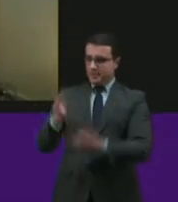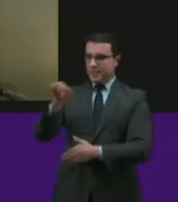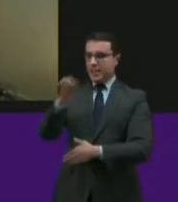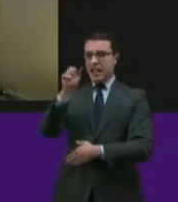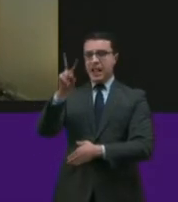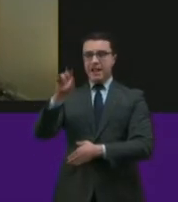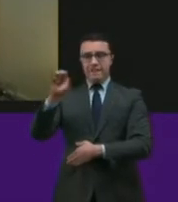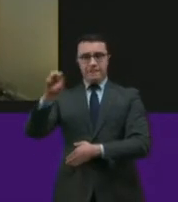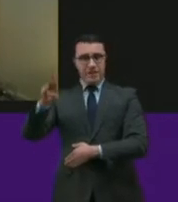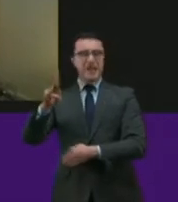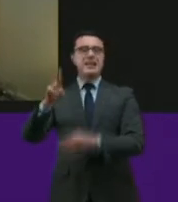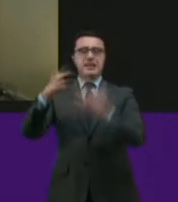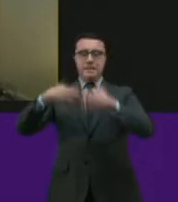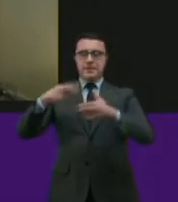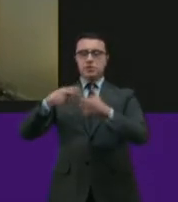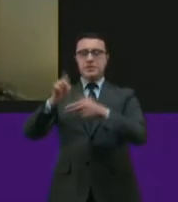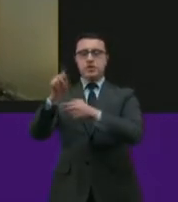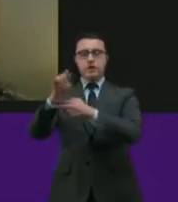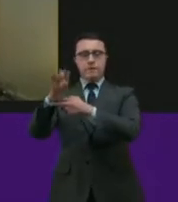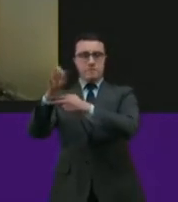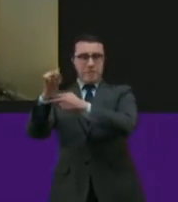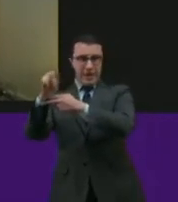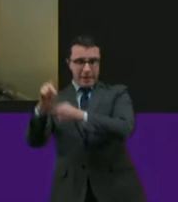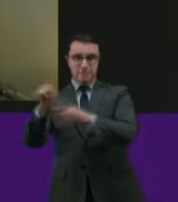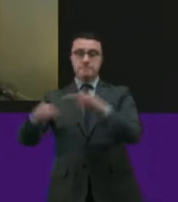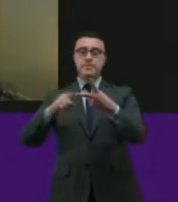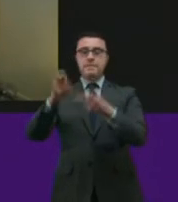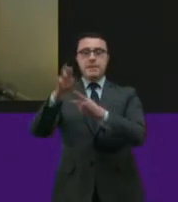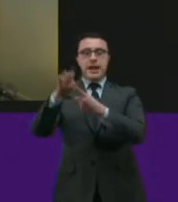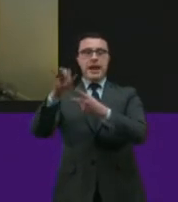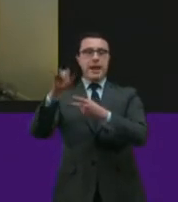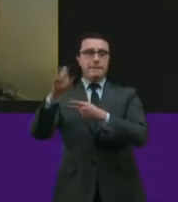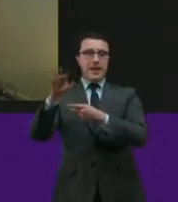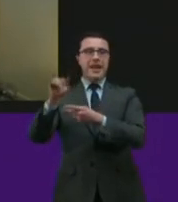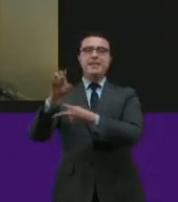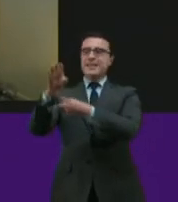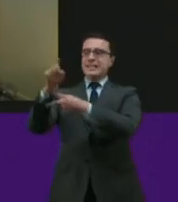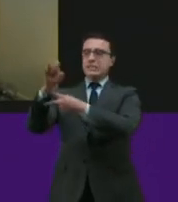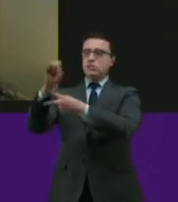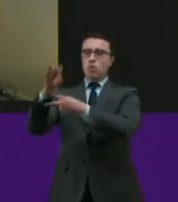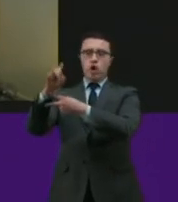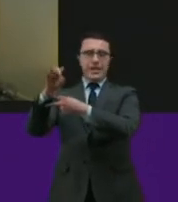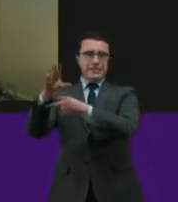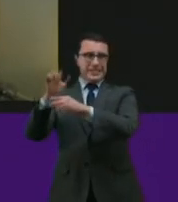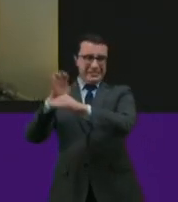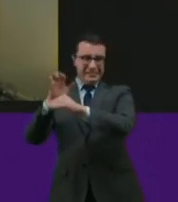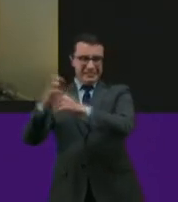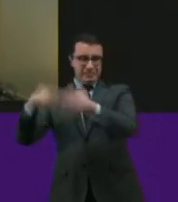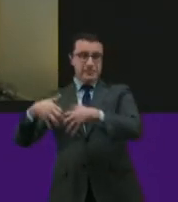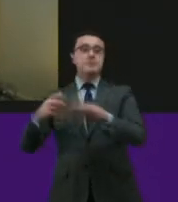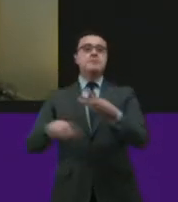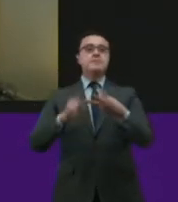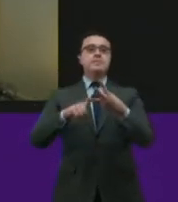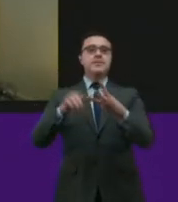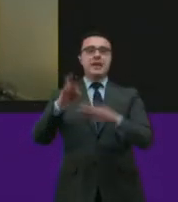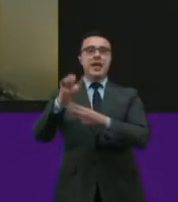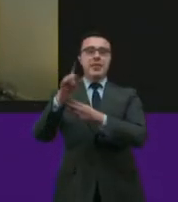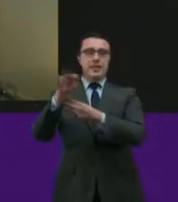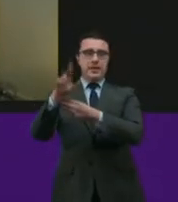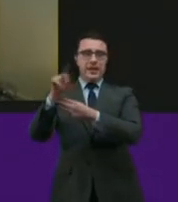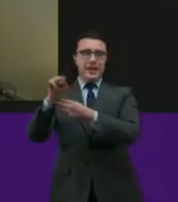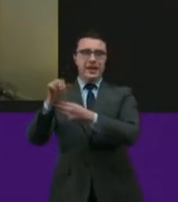de SoftBank, a María Camila Muñoz de Exponential Confirming, a Ilana Milquez de World Tech Makers,